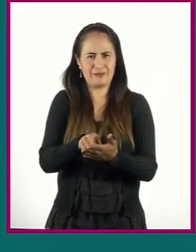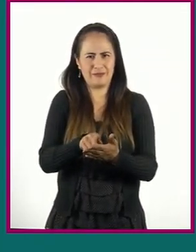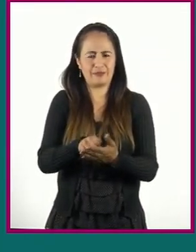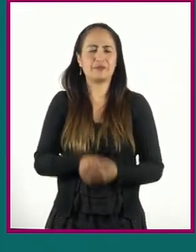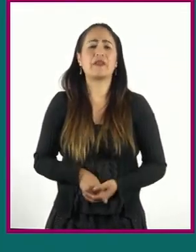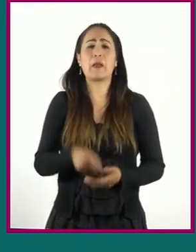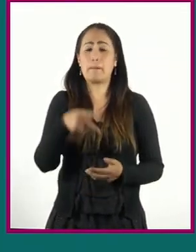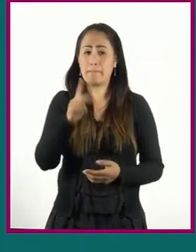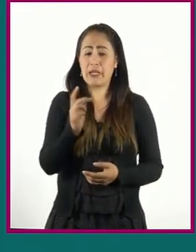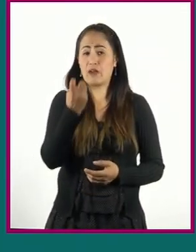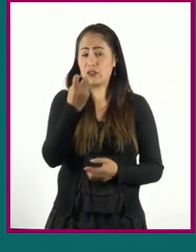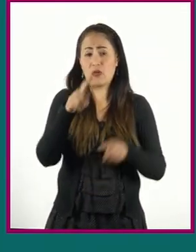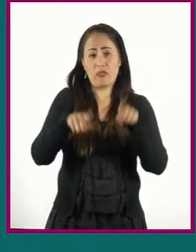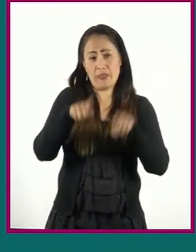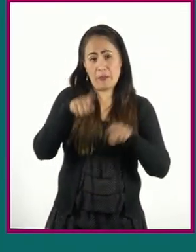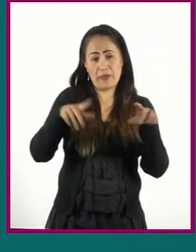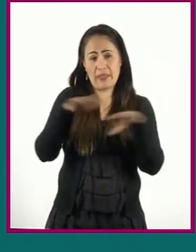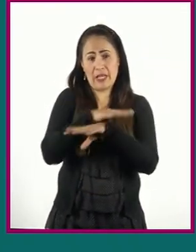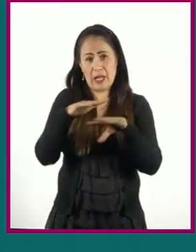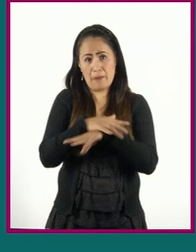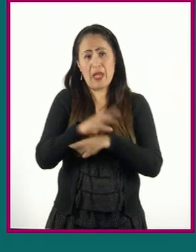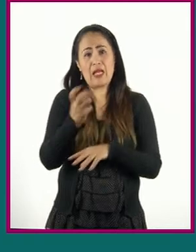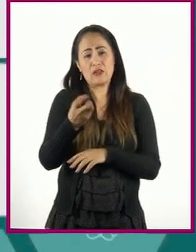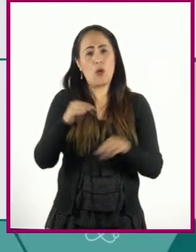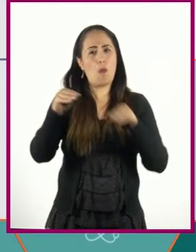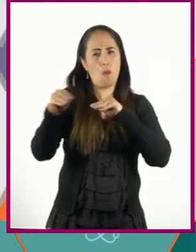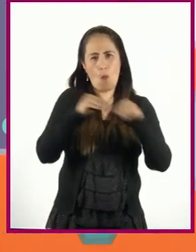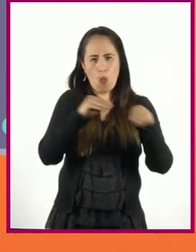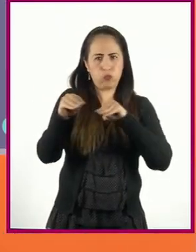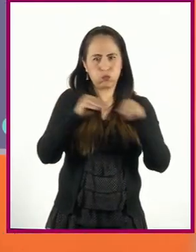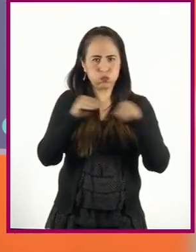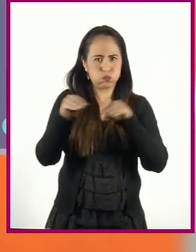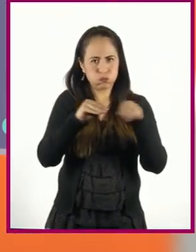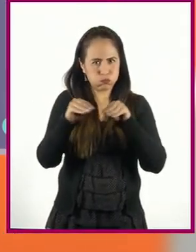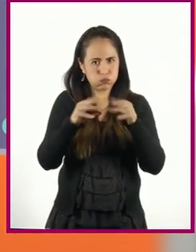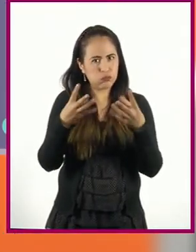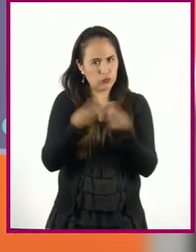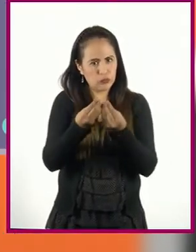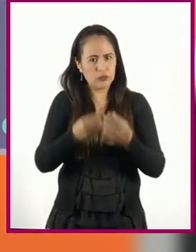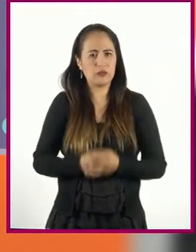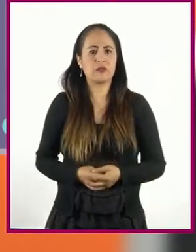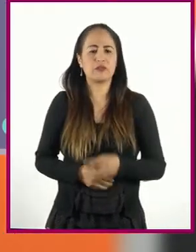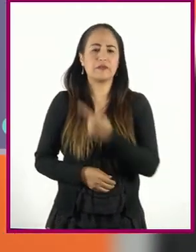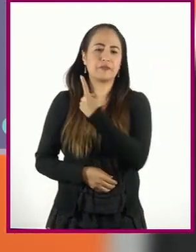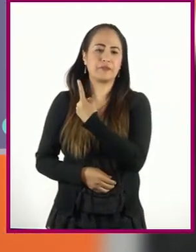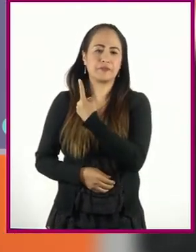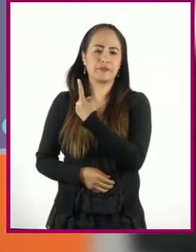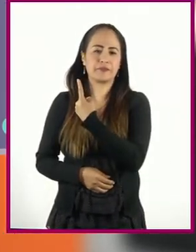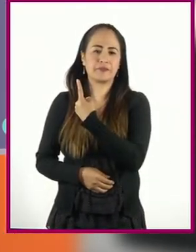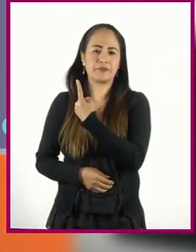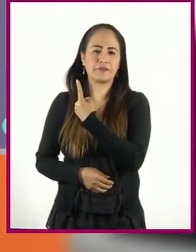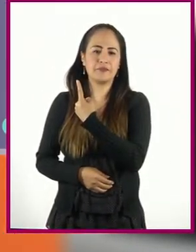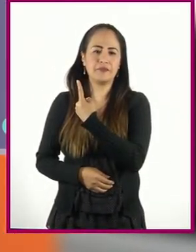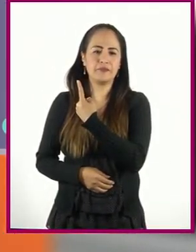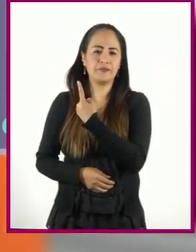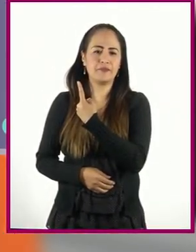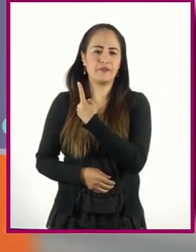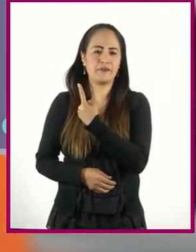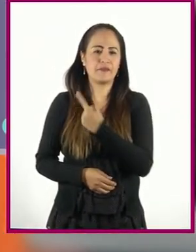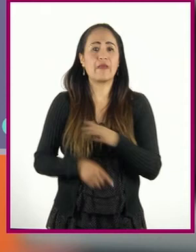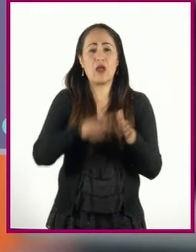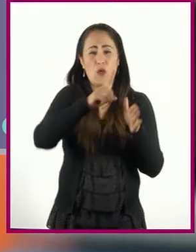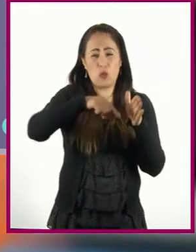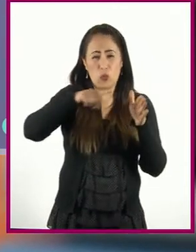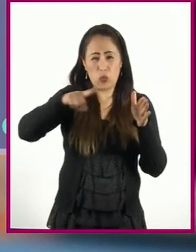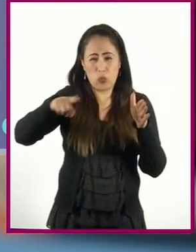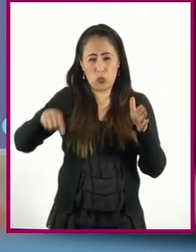es variable, terminarán moviéndose con él. Las microondas cambian la orientación de sus campos